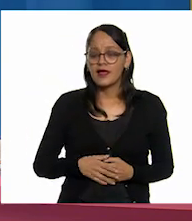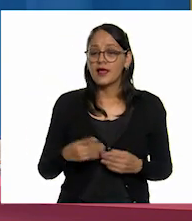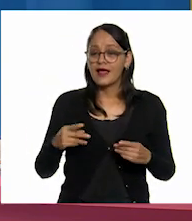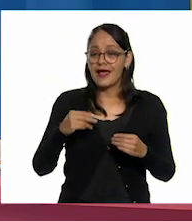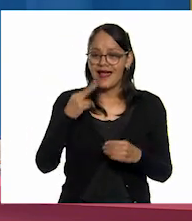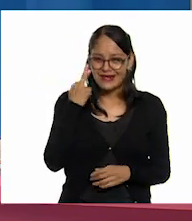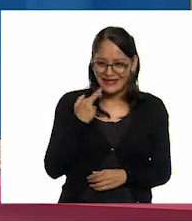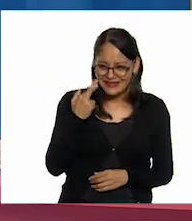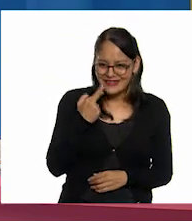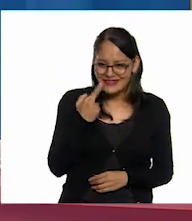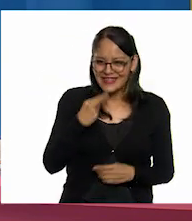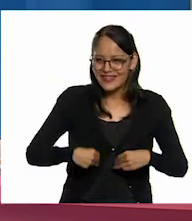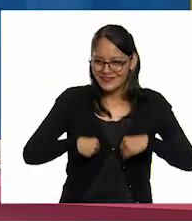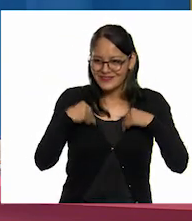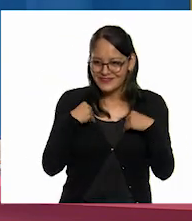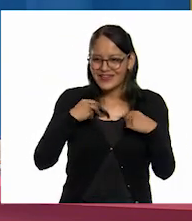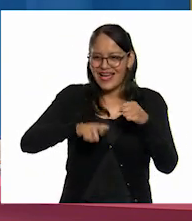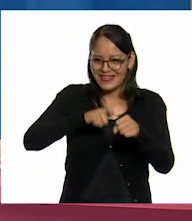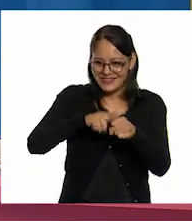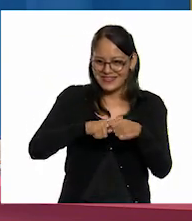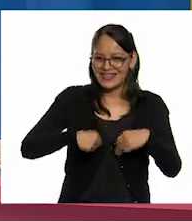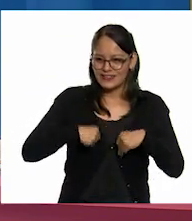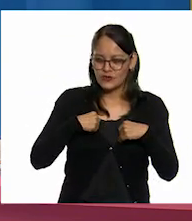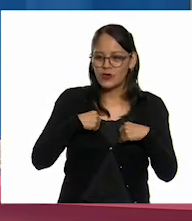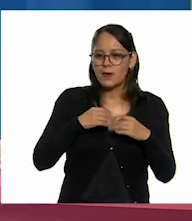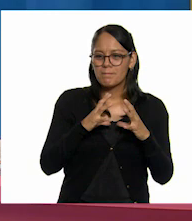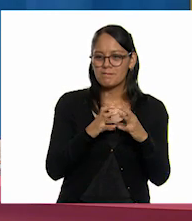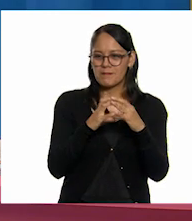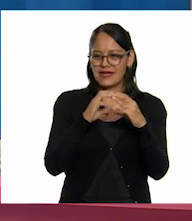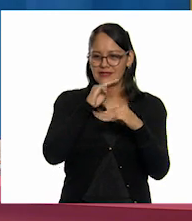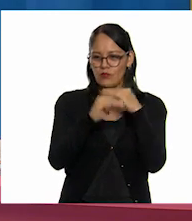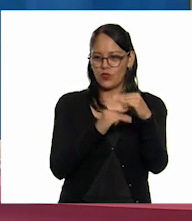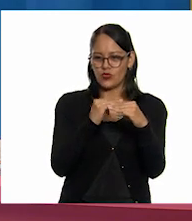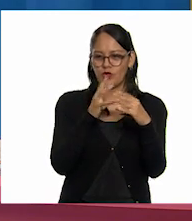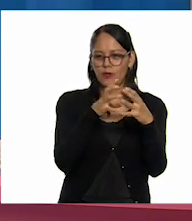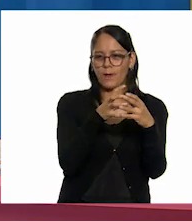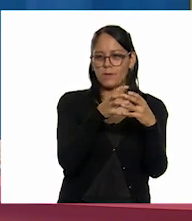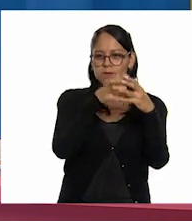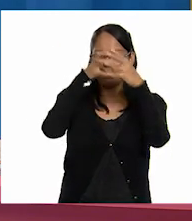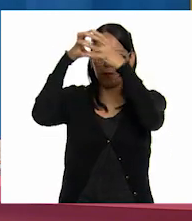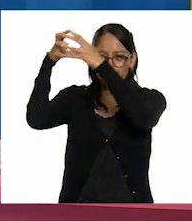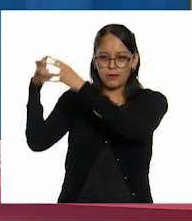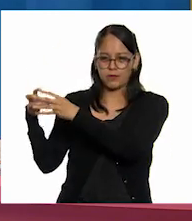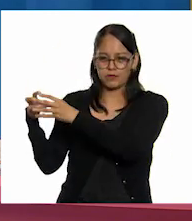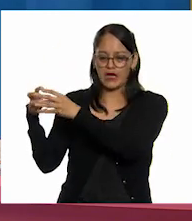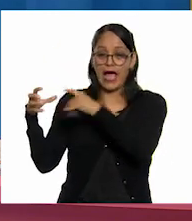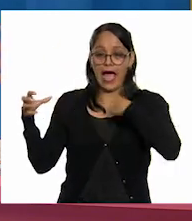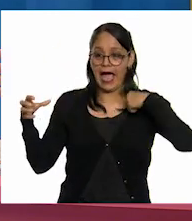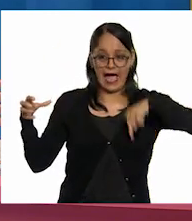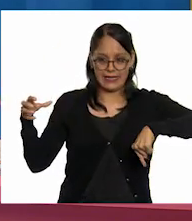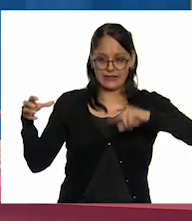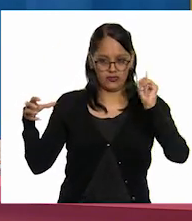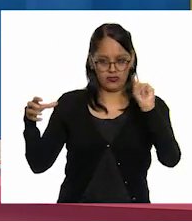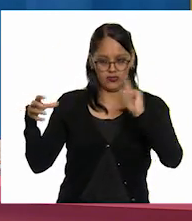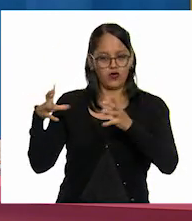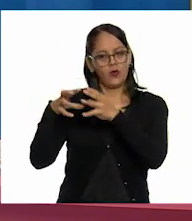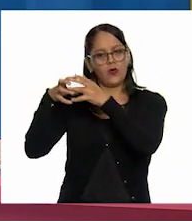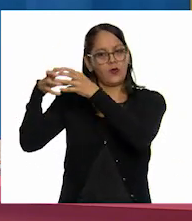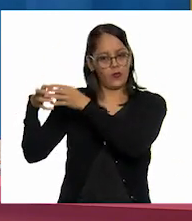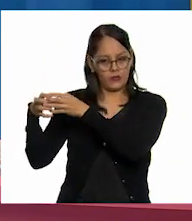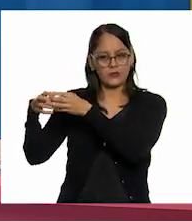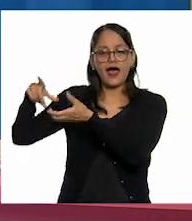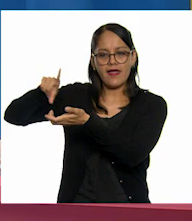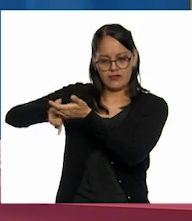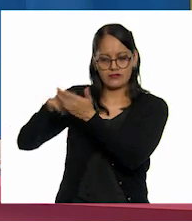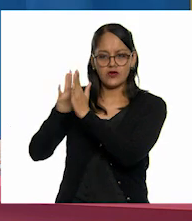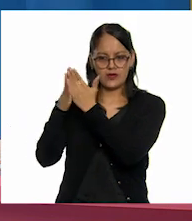los ratones y los demás animales es un mundo aparte, que existe en ese libro,